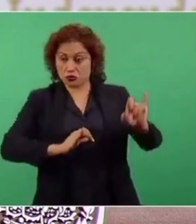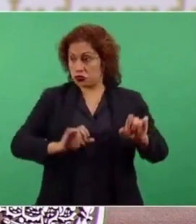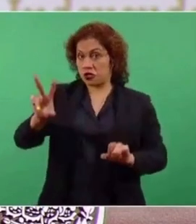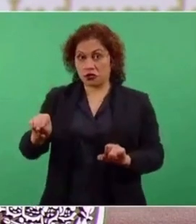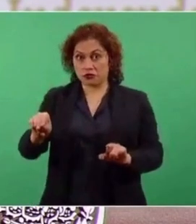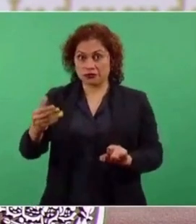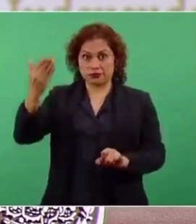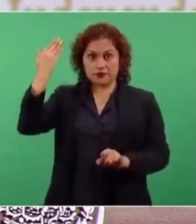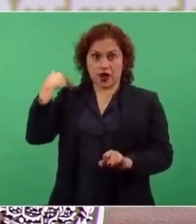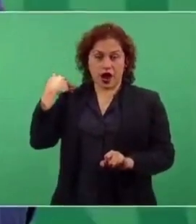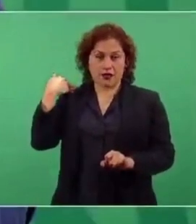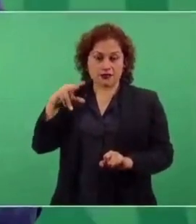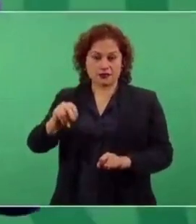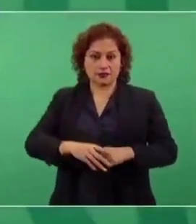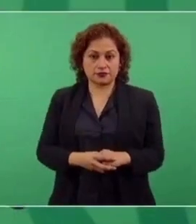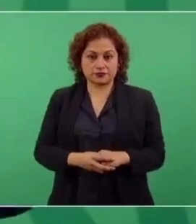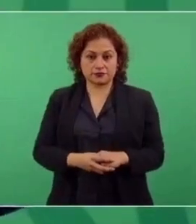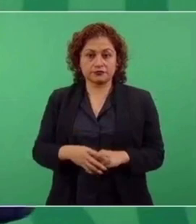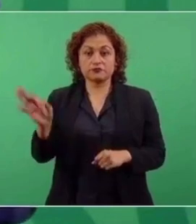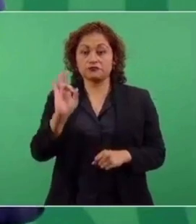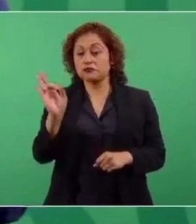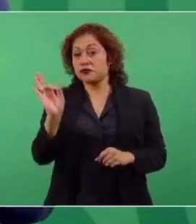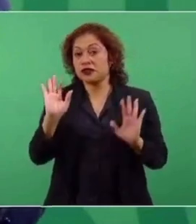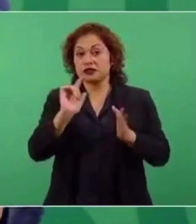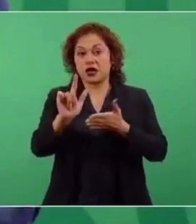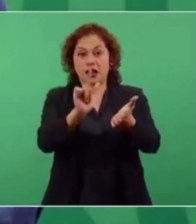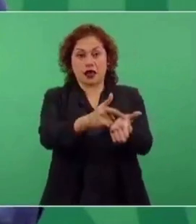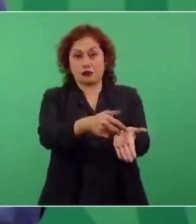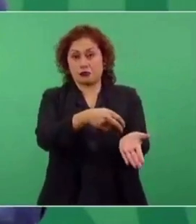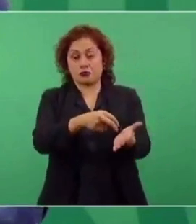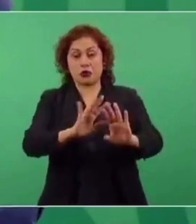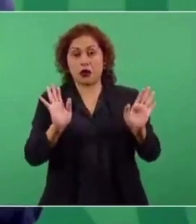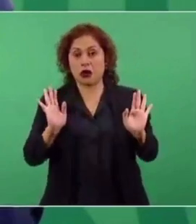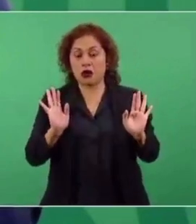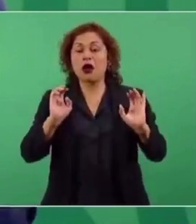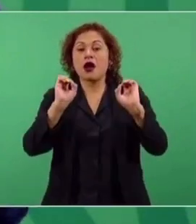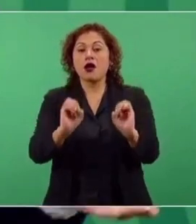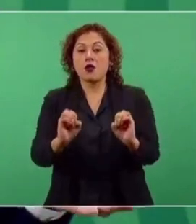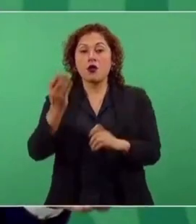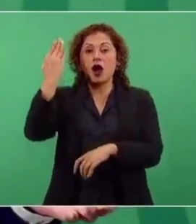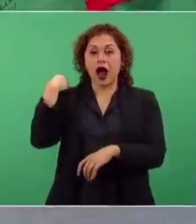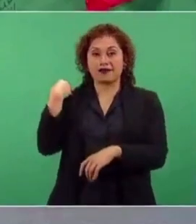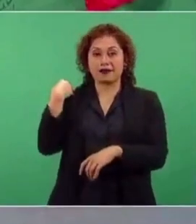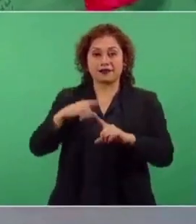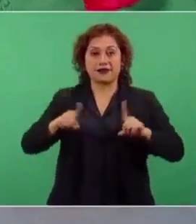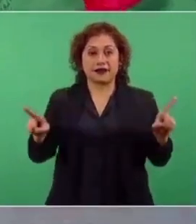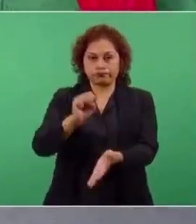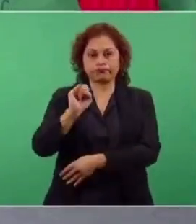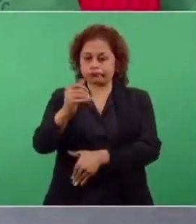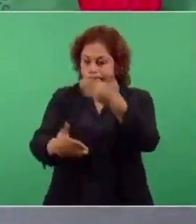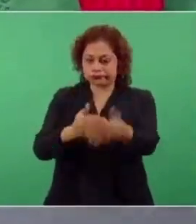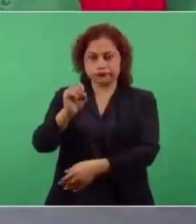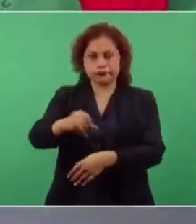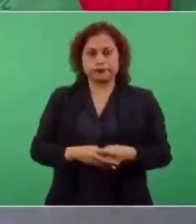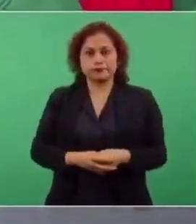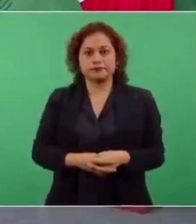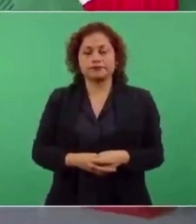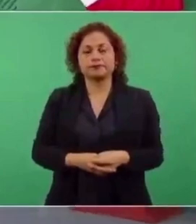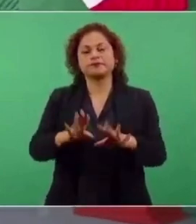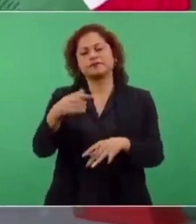Antes no era así. A lo mejor ya cambiaron las leyes, o antes no se aplicaban y ahora sí se aplican. Yo